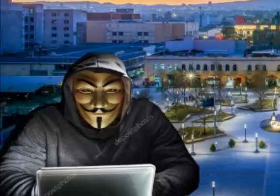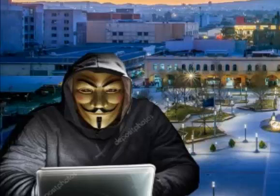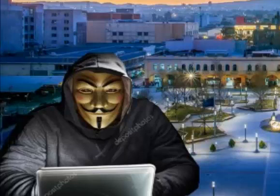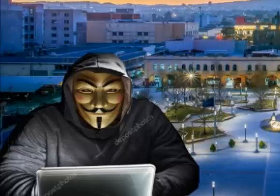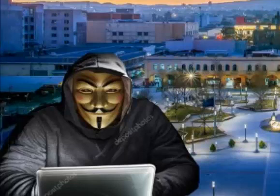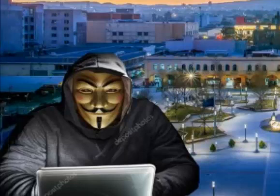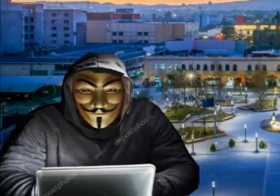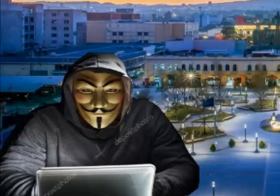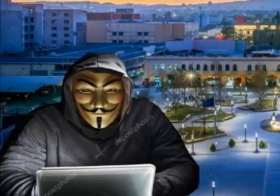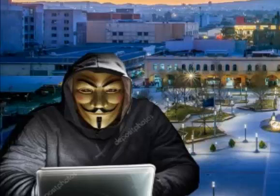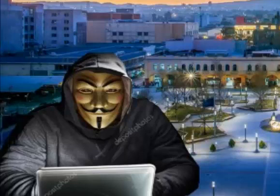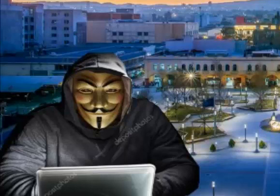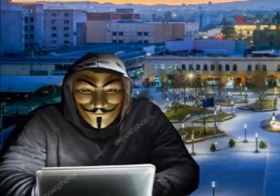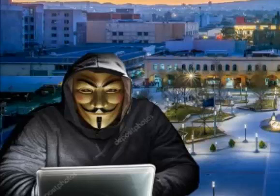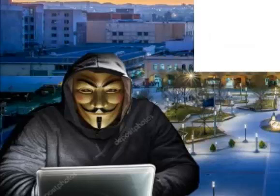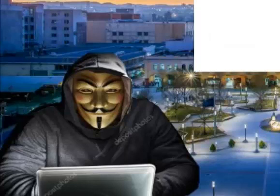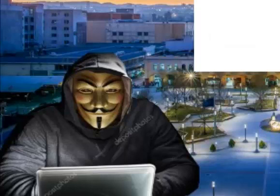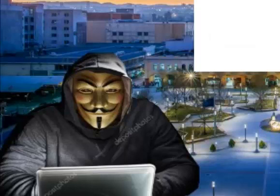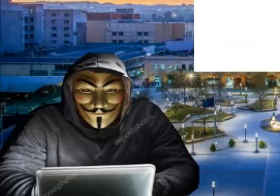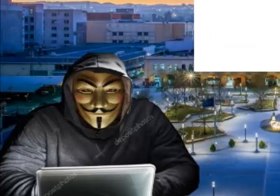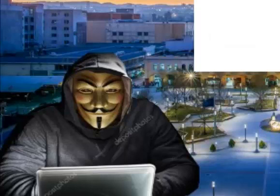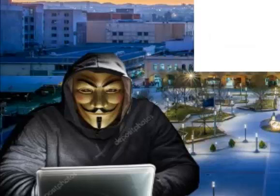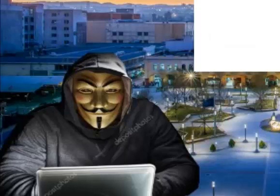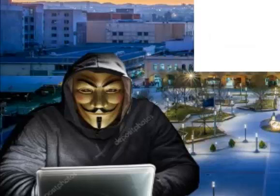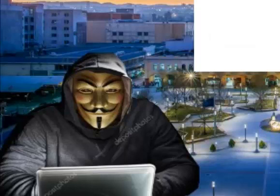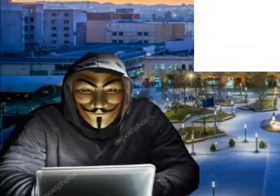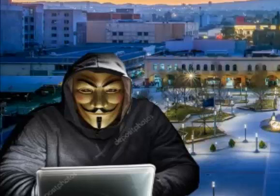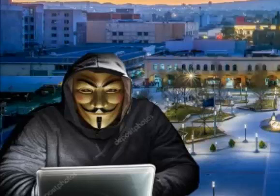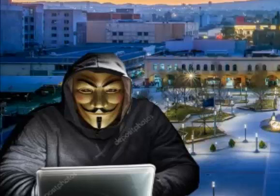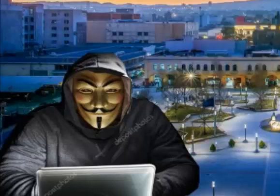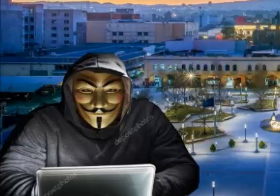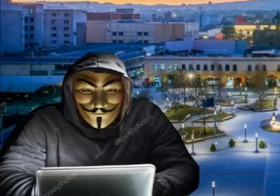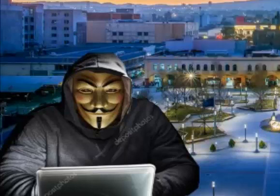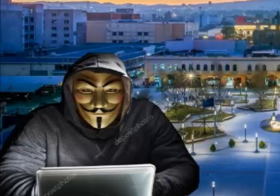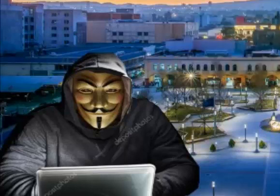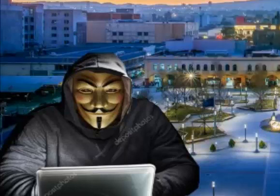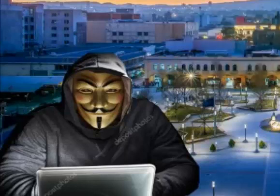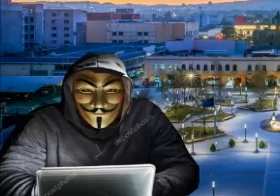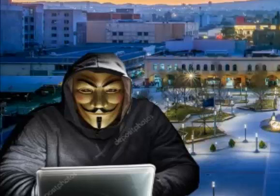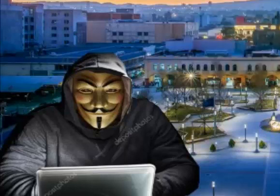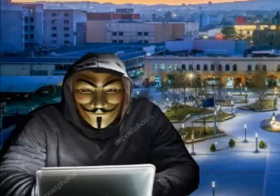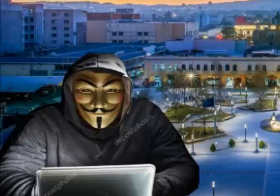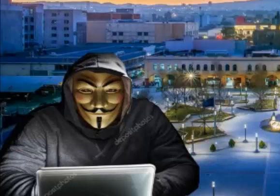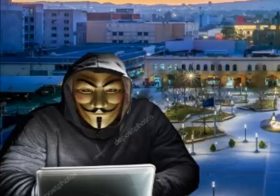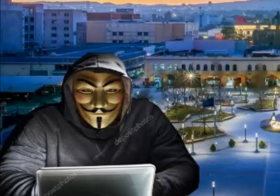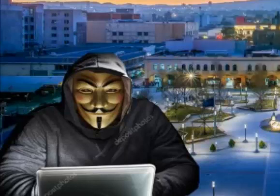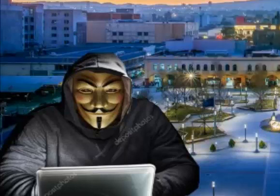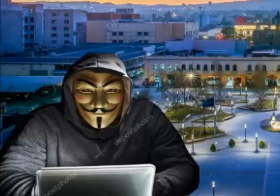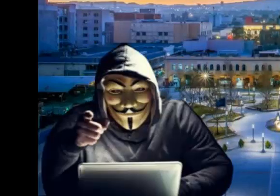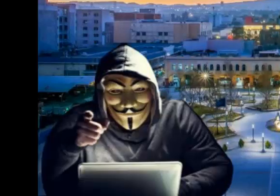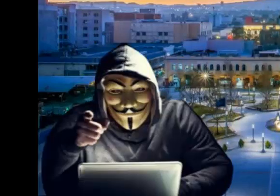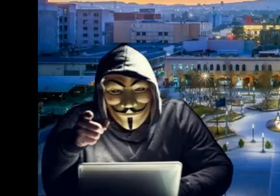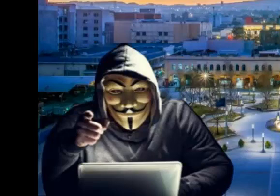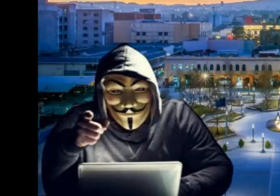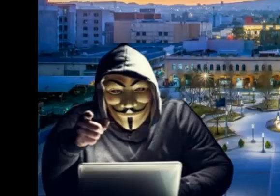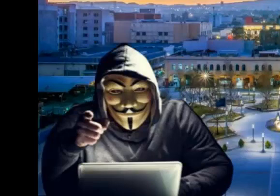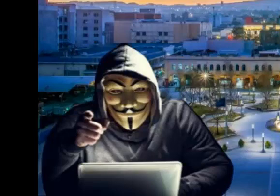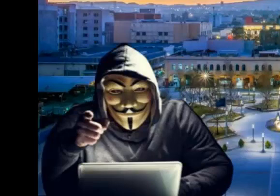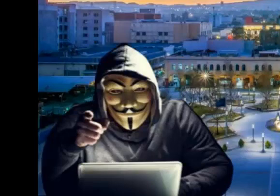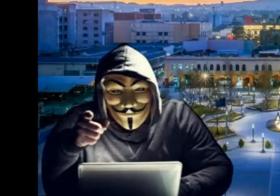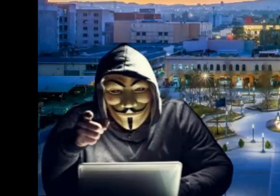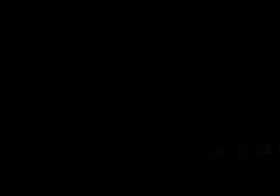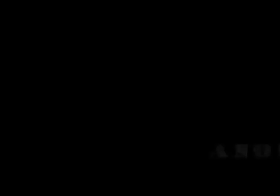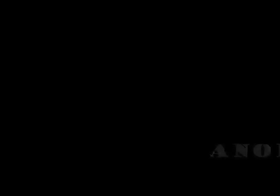recuerda que puedes patrocinar el canal en mi cuenta de paypal nos veremos en la próxima adiós